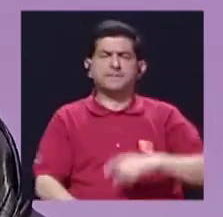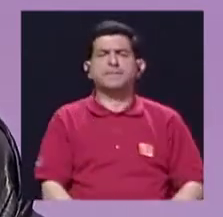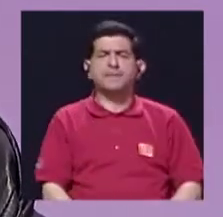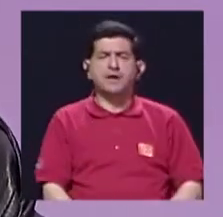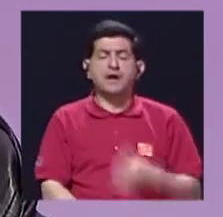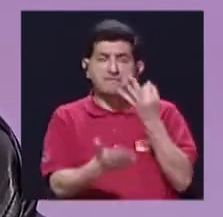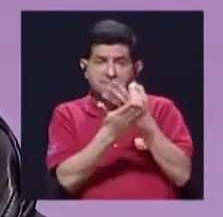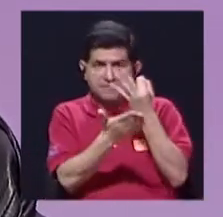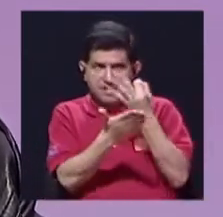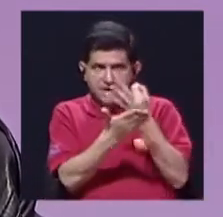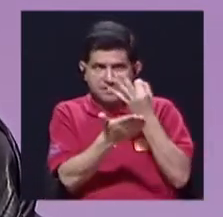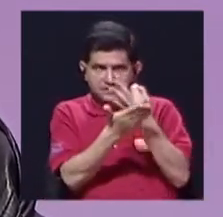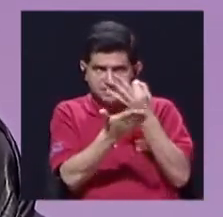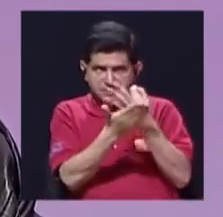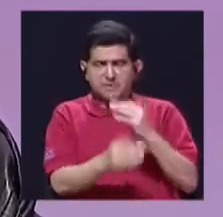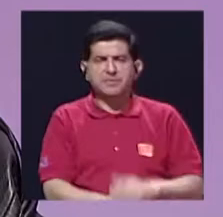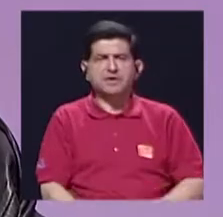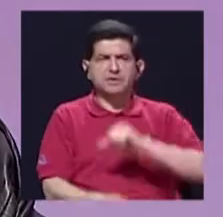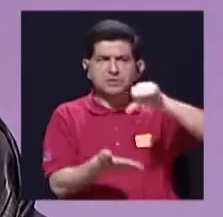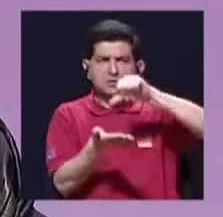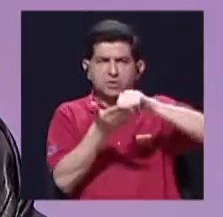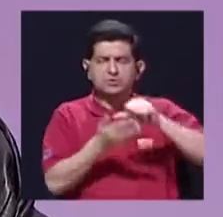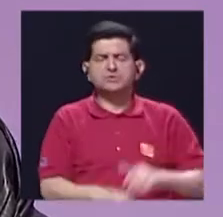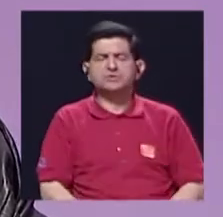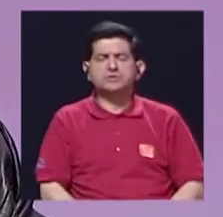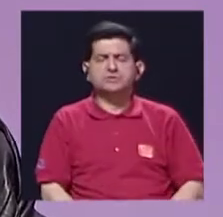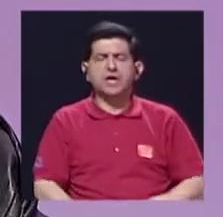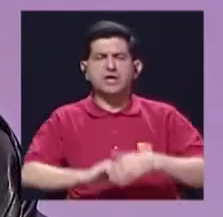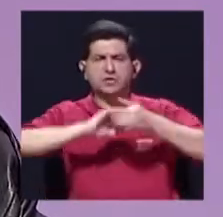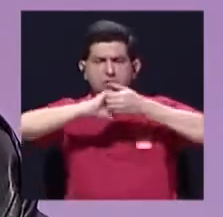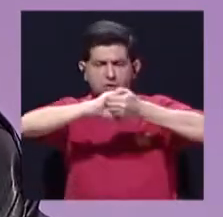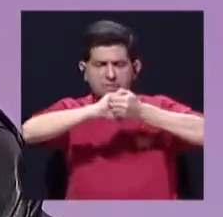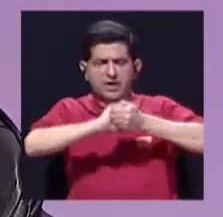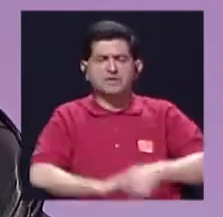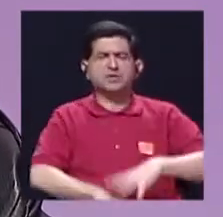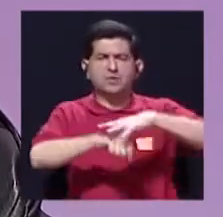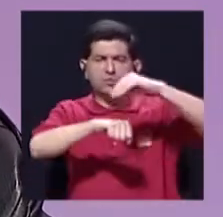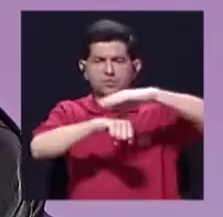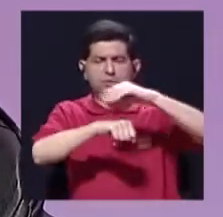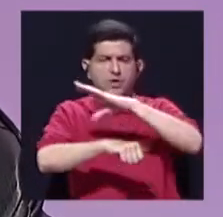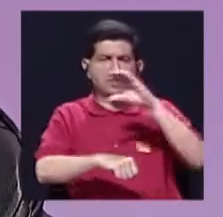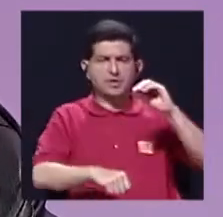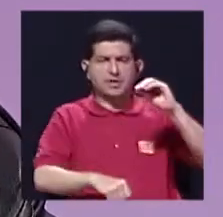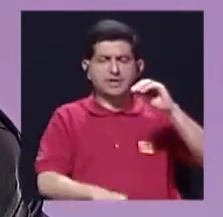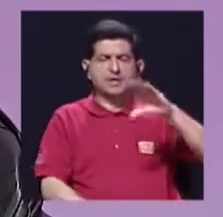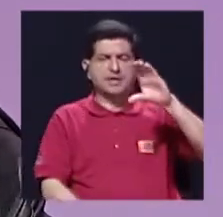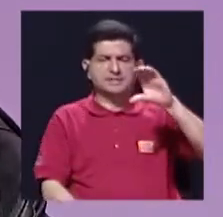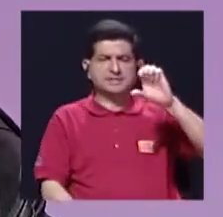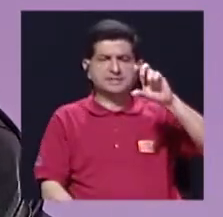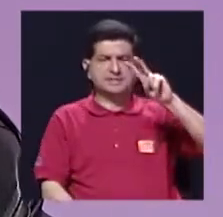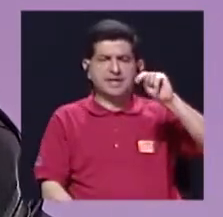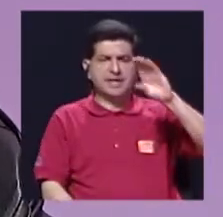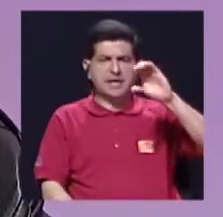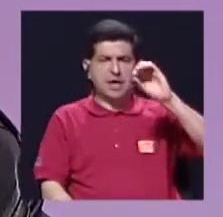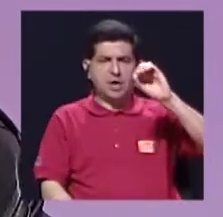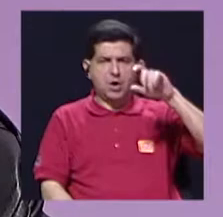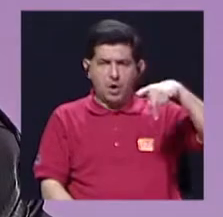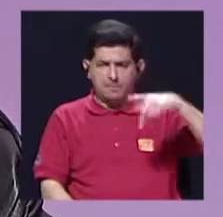nos financió el Centro Cooperativo Sueco y el CENECOP. Nos dio un taller